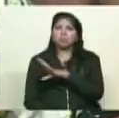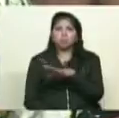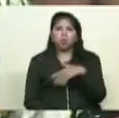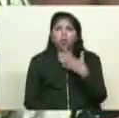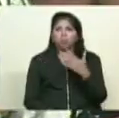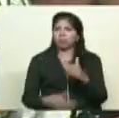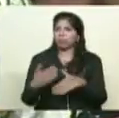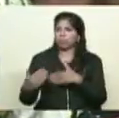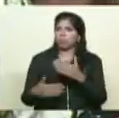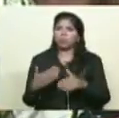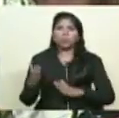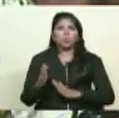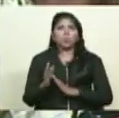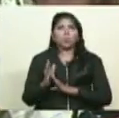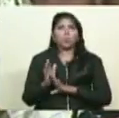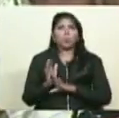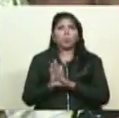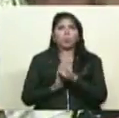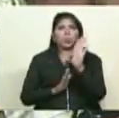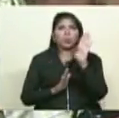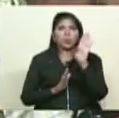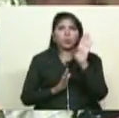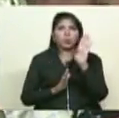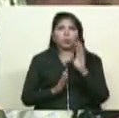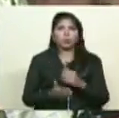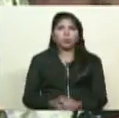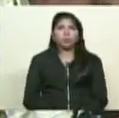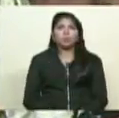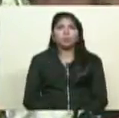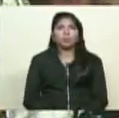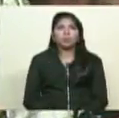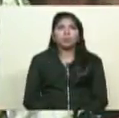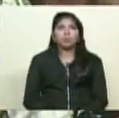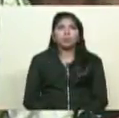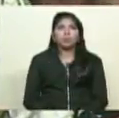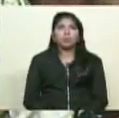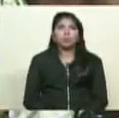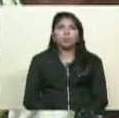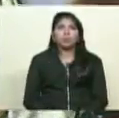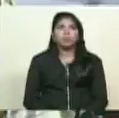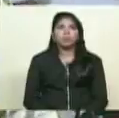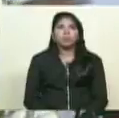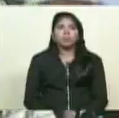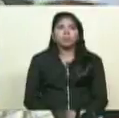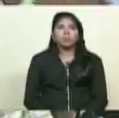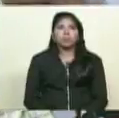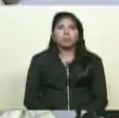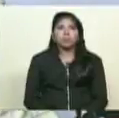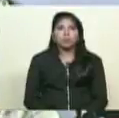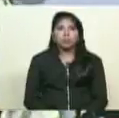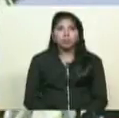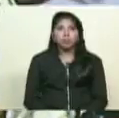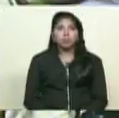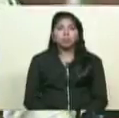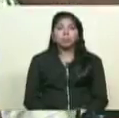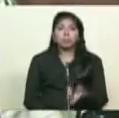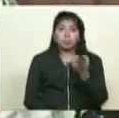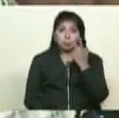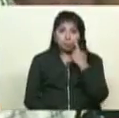seguros pudiera ayudar a solventar la escasez que hay en el mercado, señor presidente. Correcto. Fíjese que en